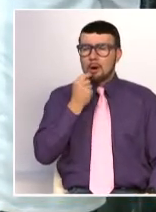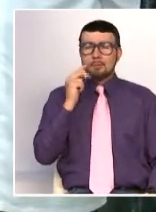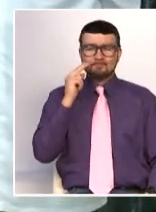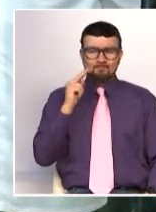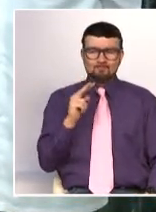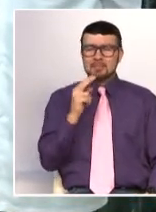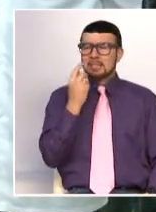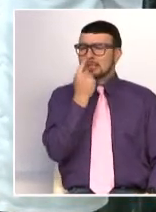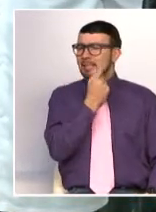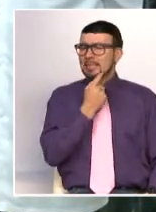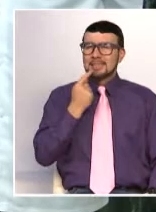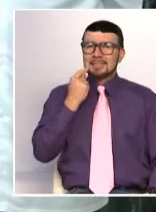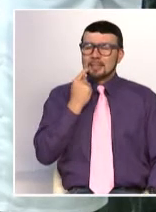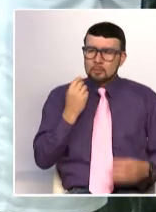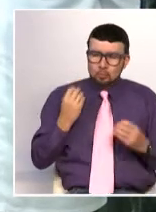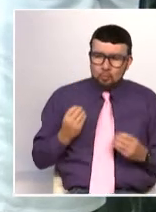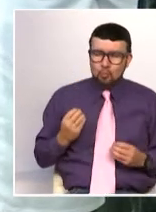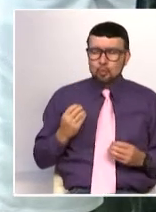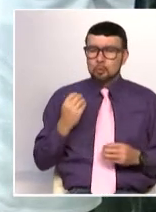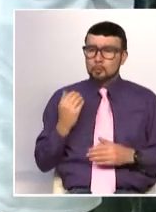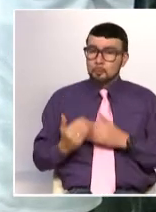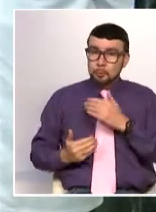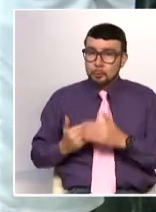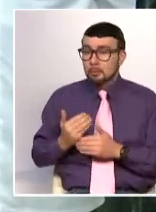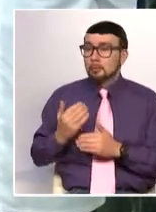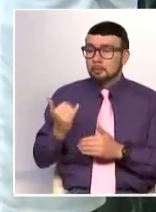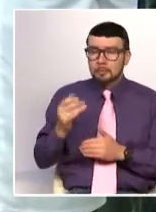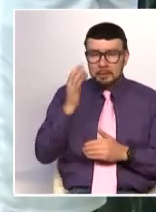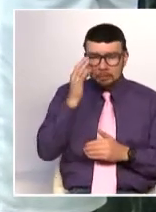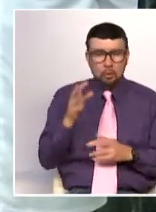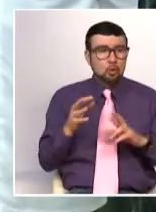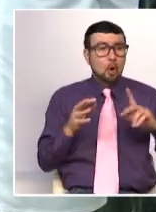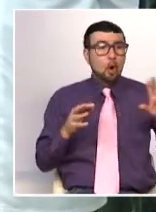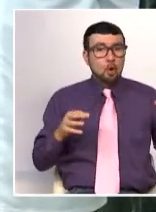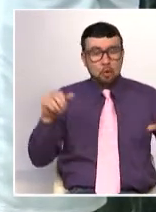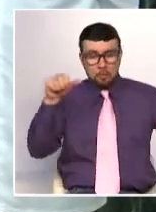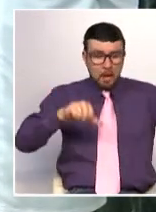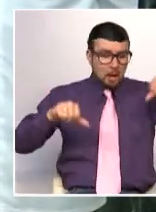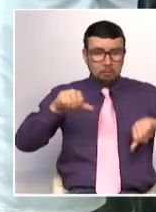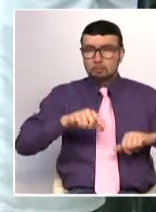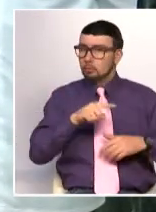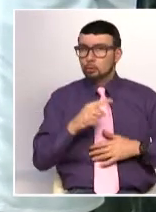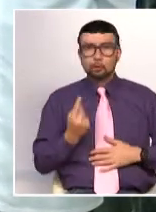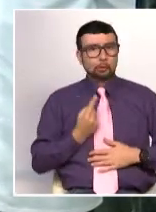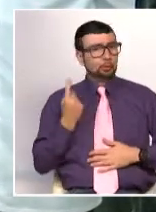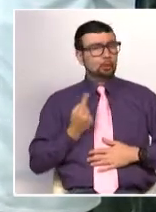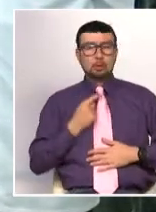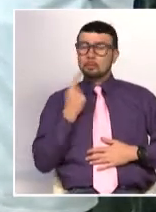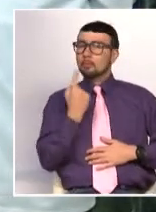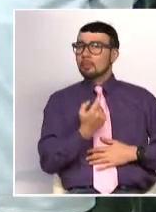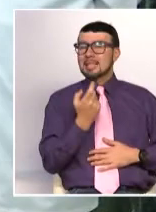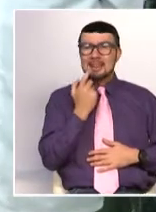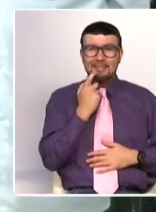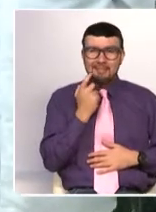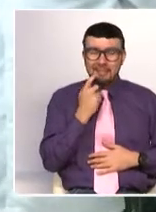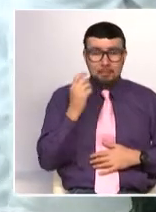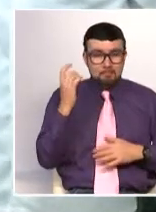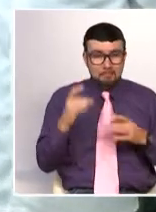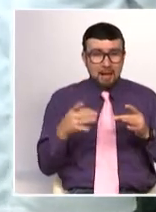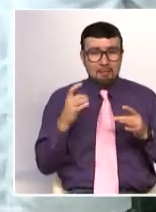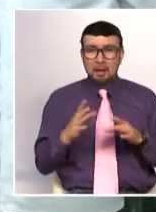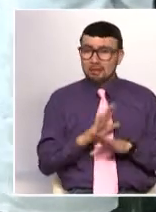y como hay muchos procedimientos que utilizan otros químicos no solamente metales entonces pueden